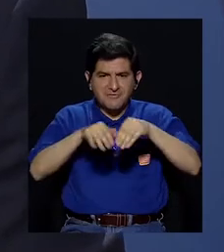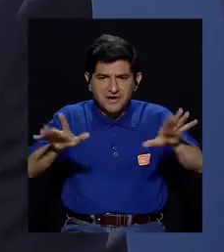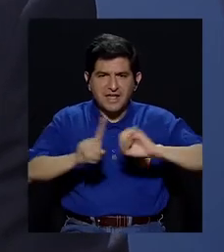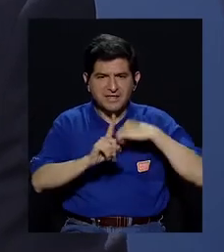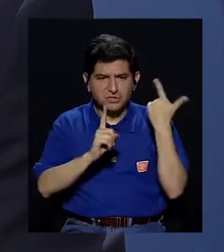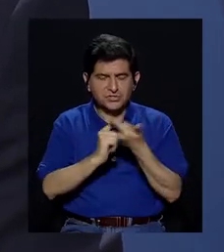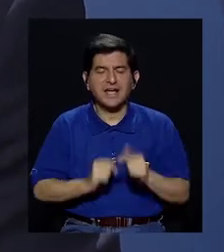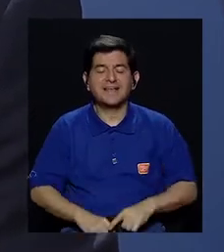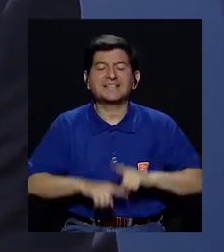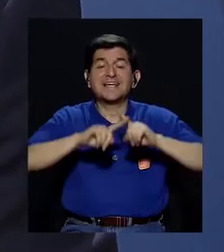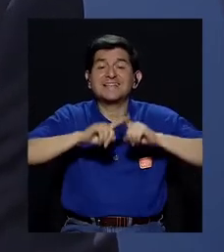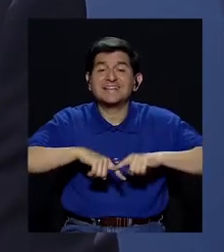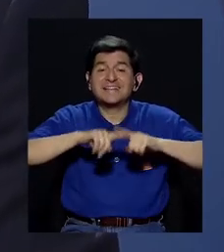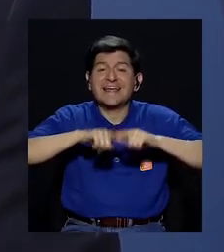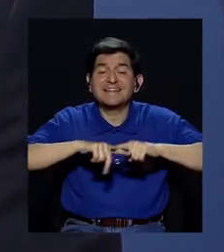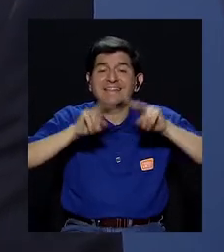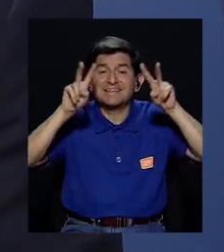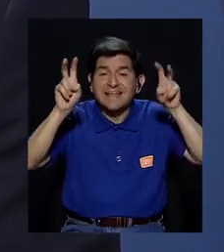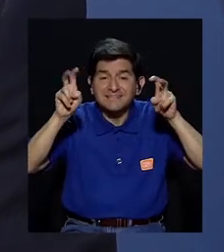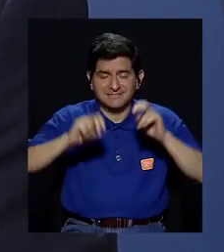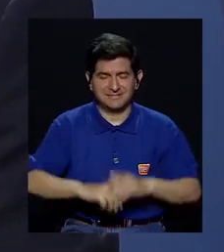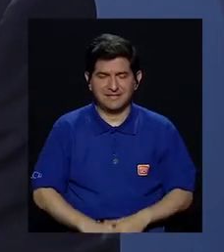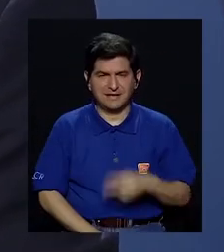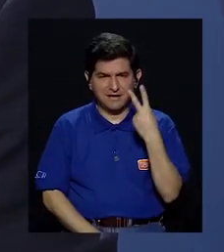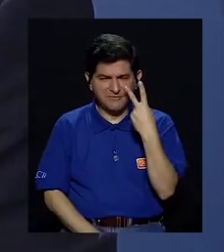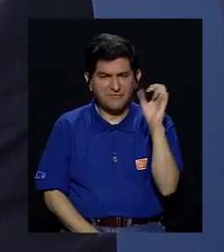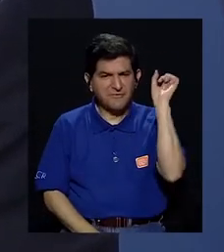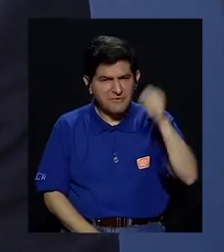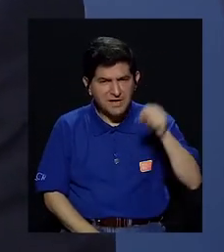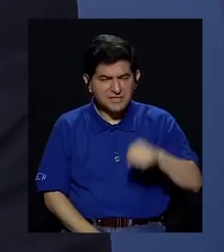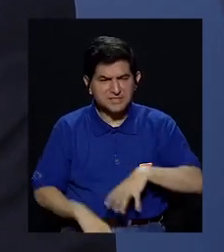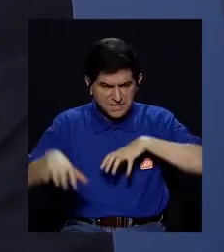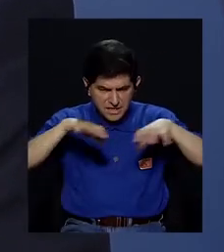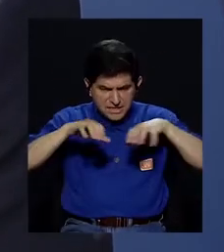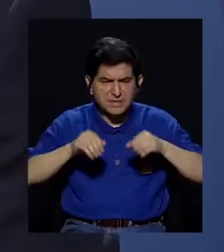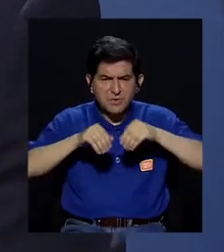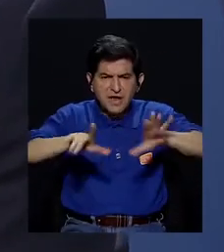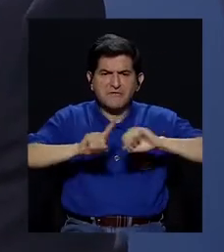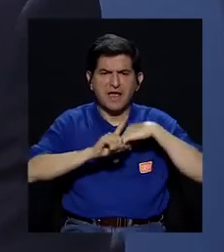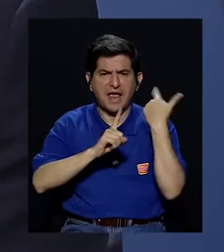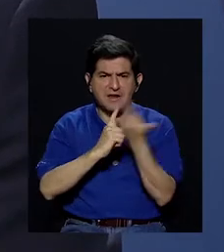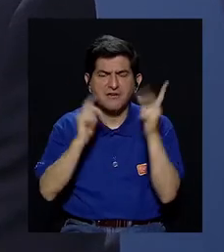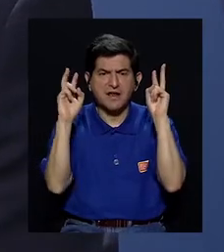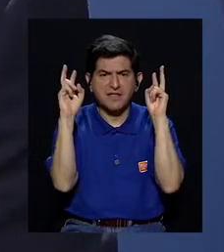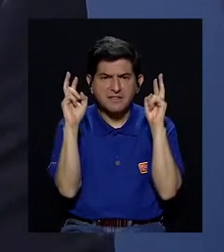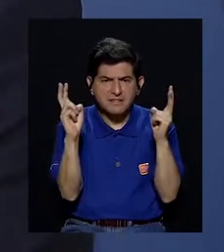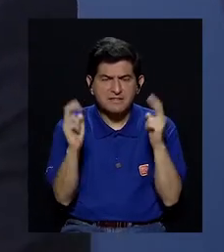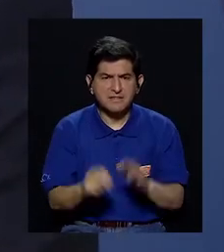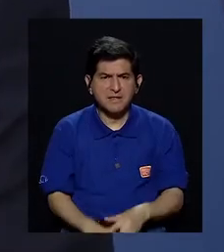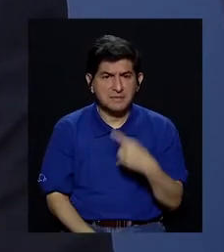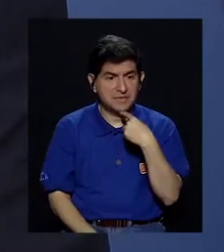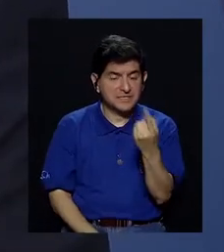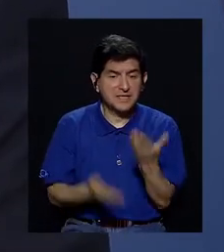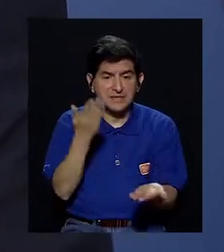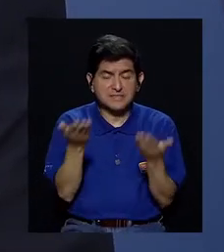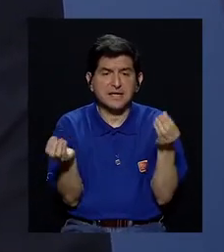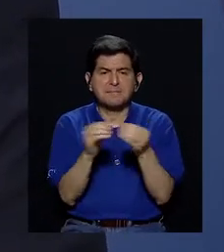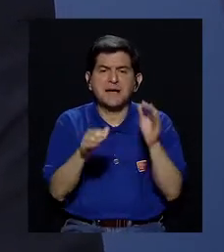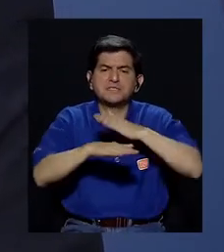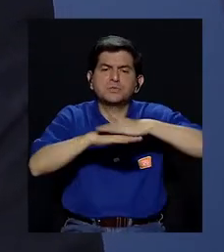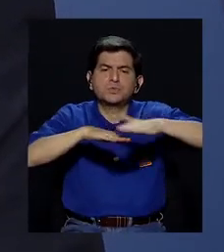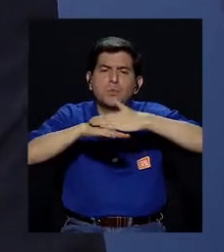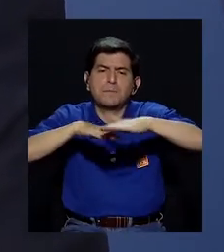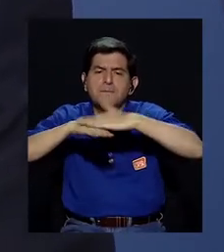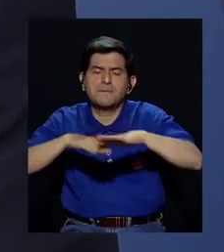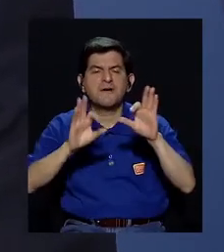redes sociales se miden con tendencia lo que sí hemos visto y se mueve mucho en redes sociales son los temas muy precisos también un poco más